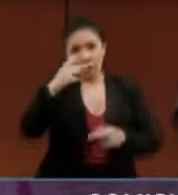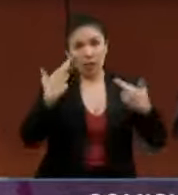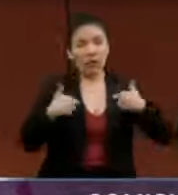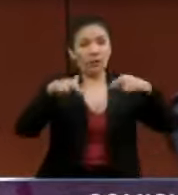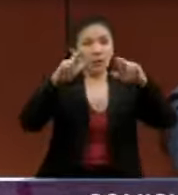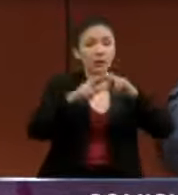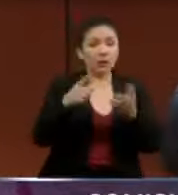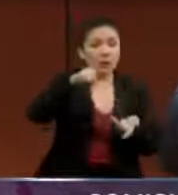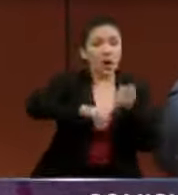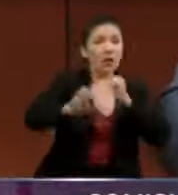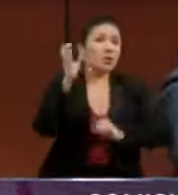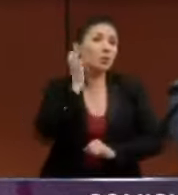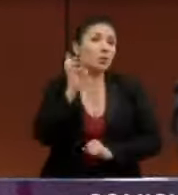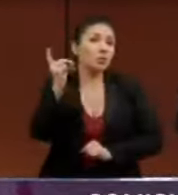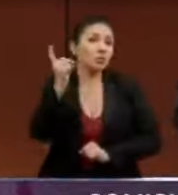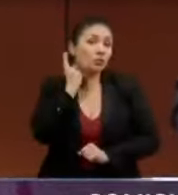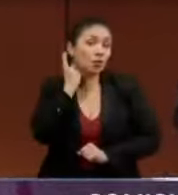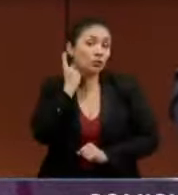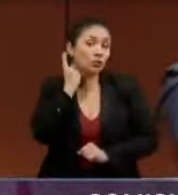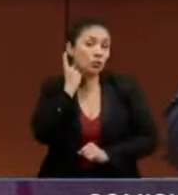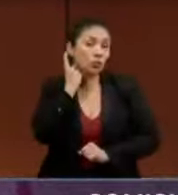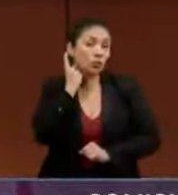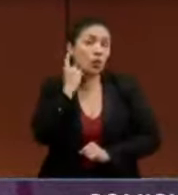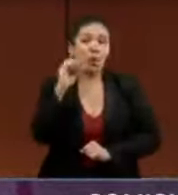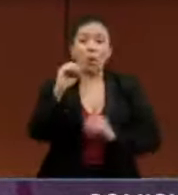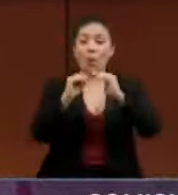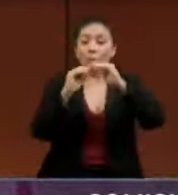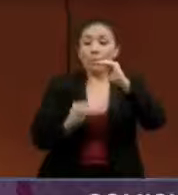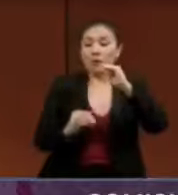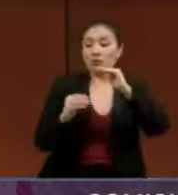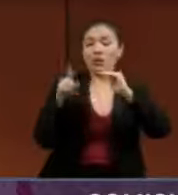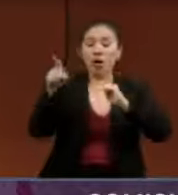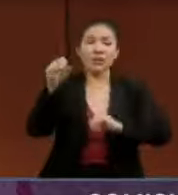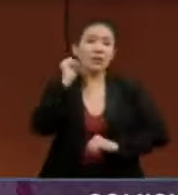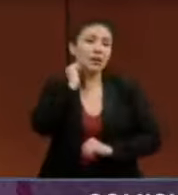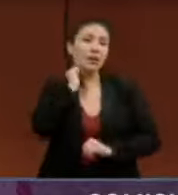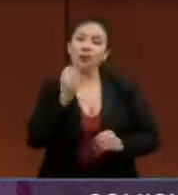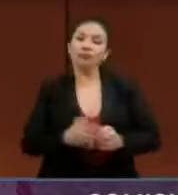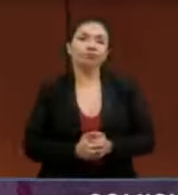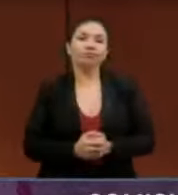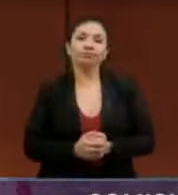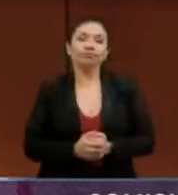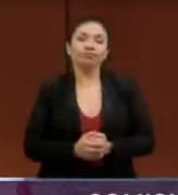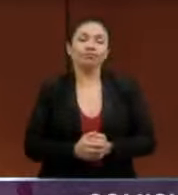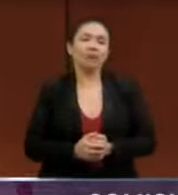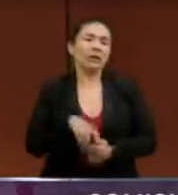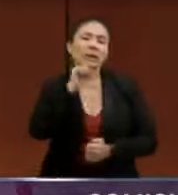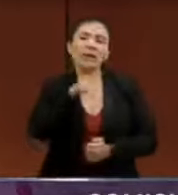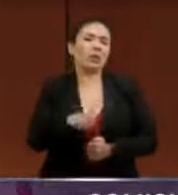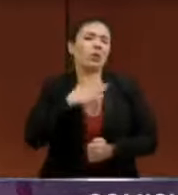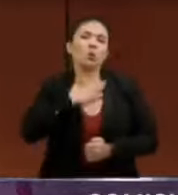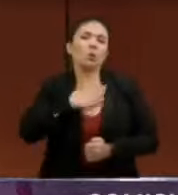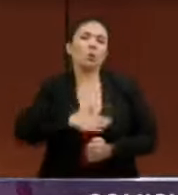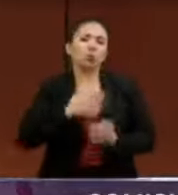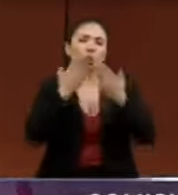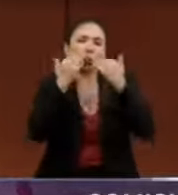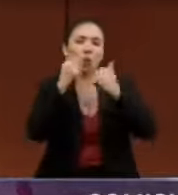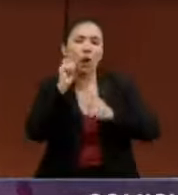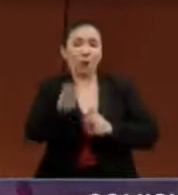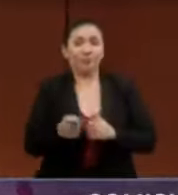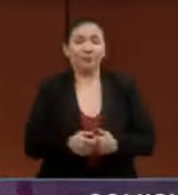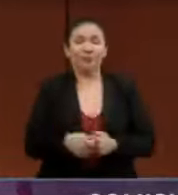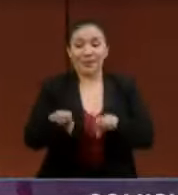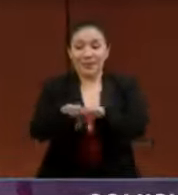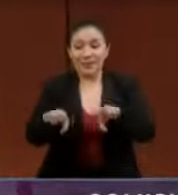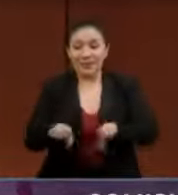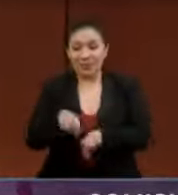representación en la Cámara de Diputados y menos del 4% en el Senado de la República. Y porque también es injusto que una coalición que sacó